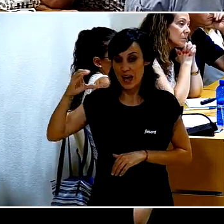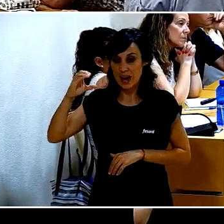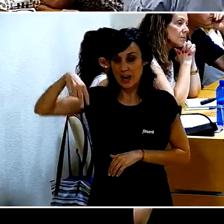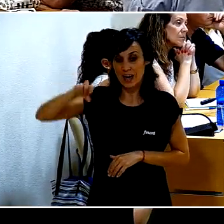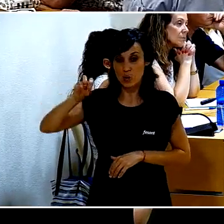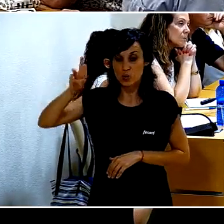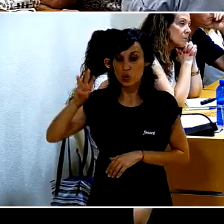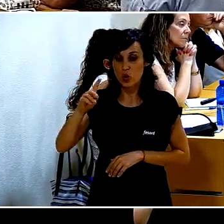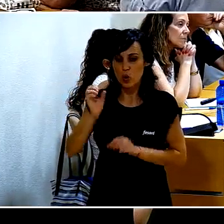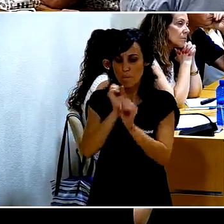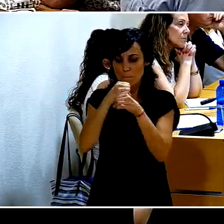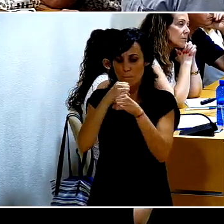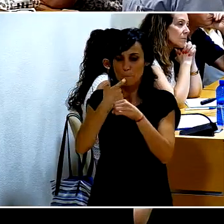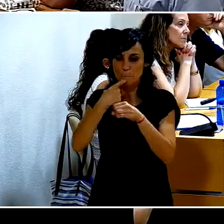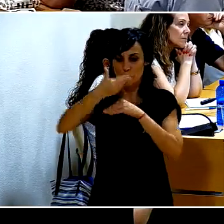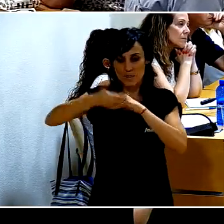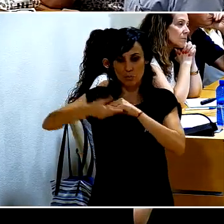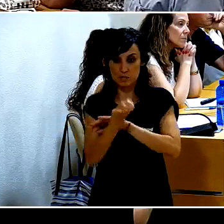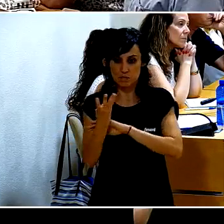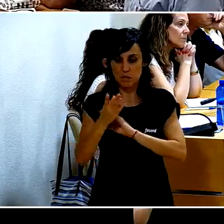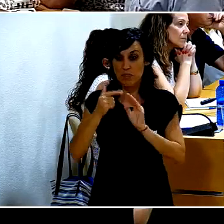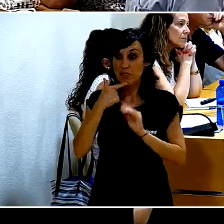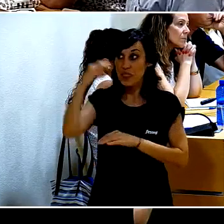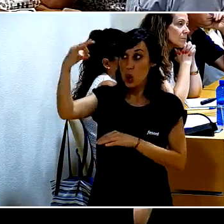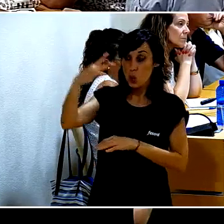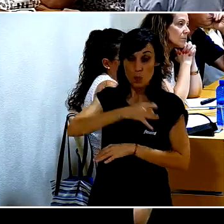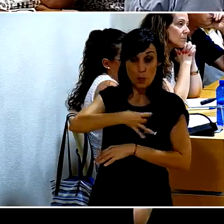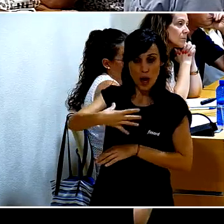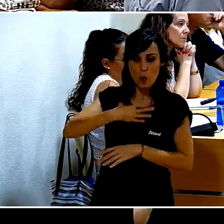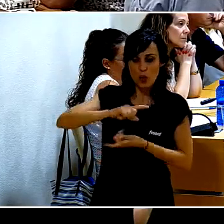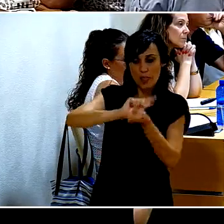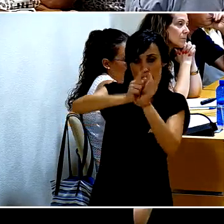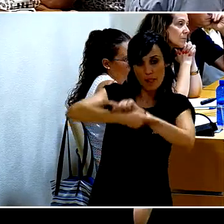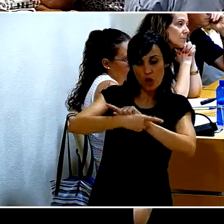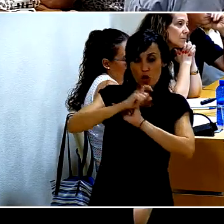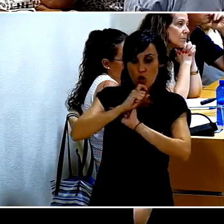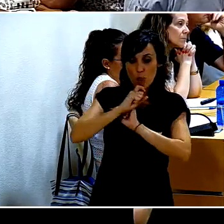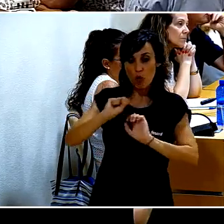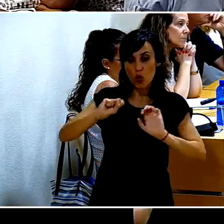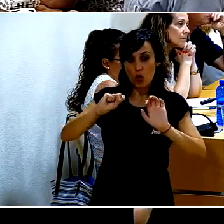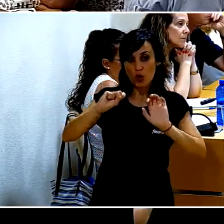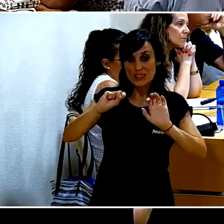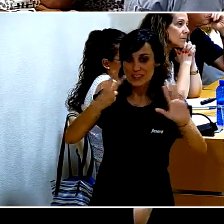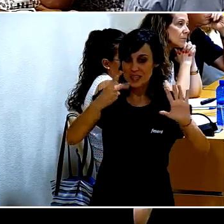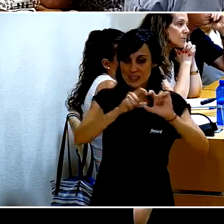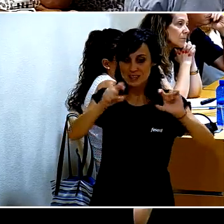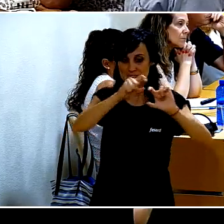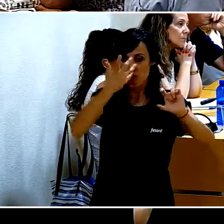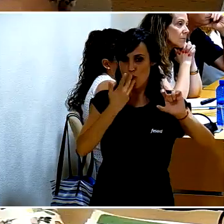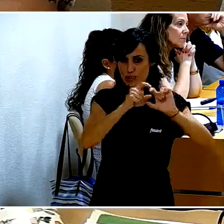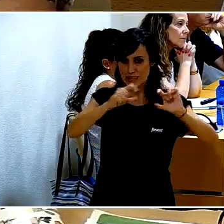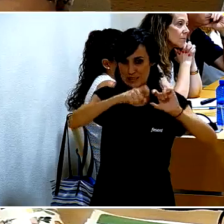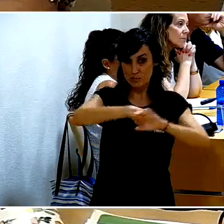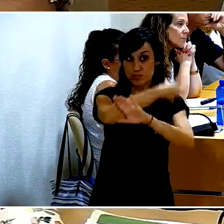un par de prismas, concluyó que la luz blanca se podía transformar en 7 bandas principales de colores, el